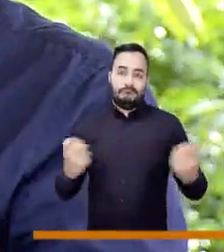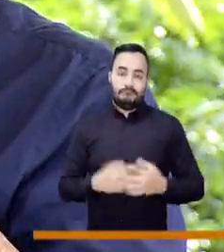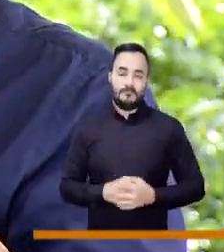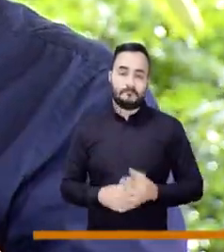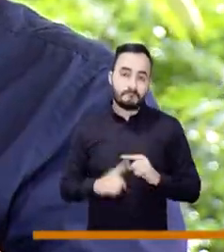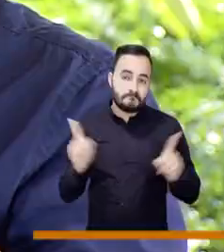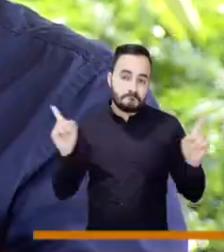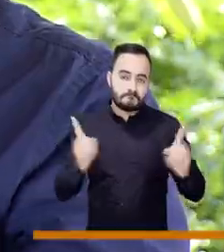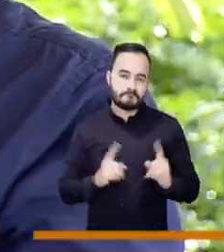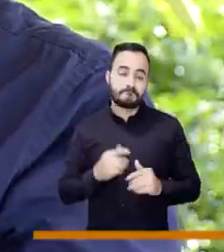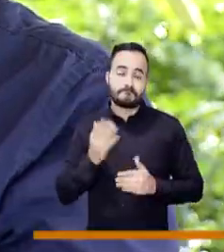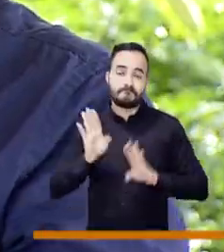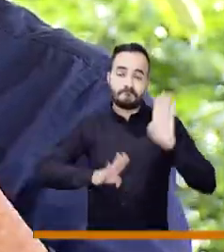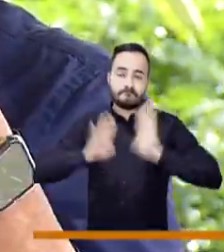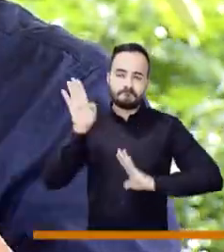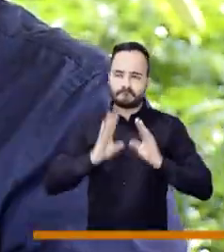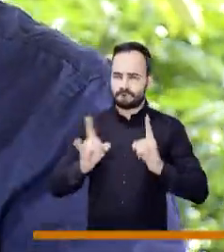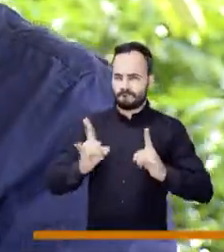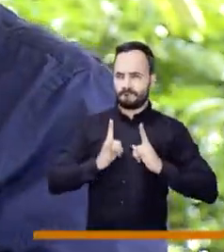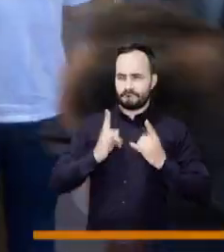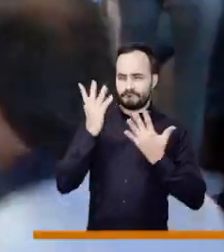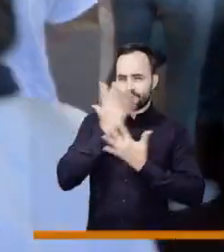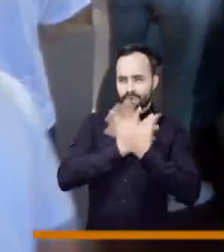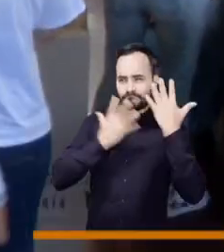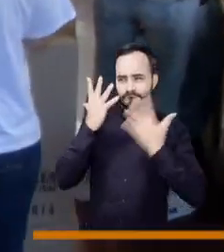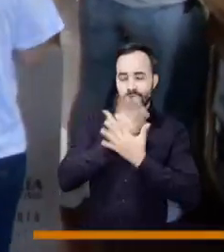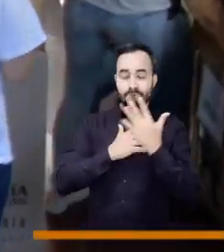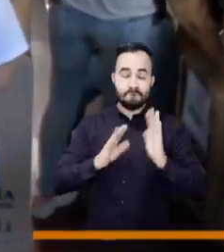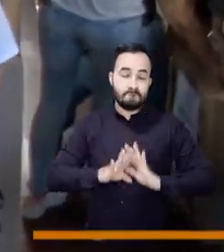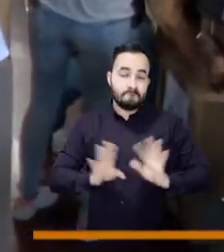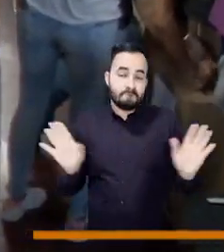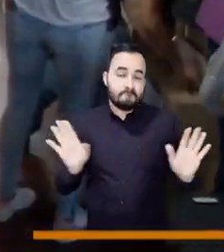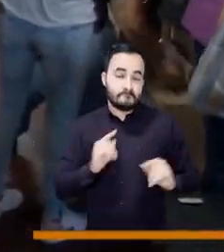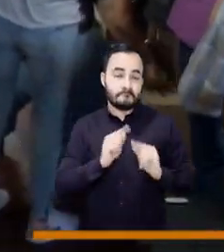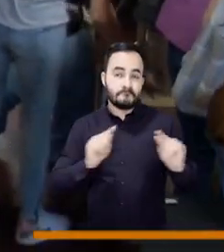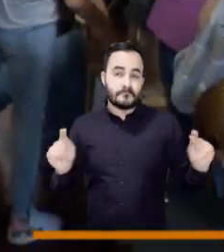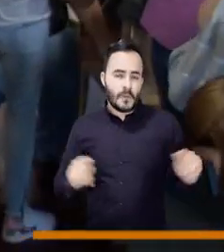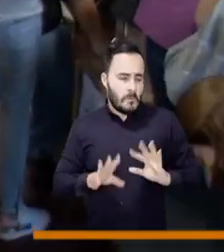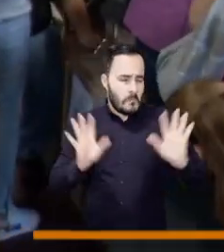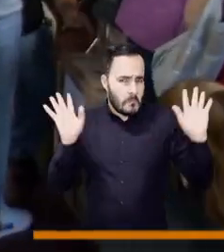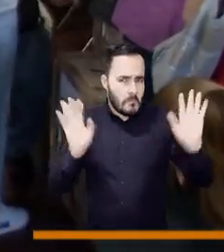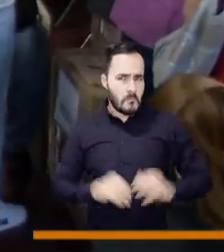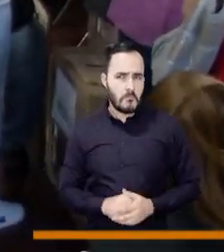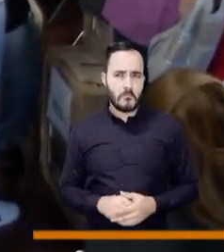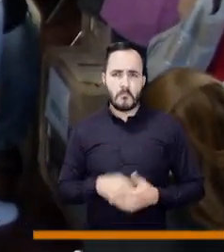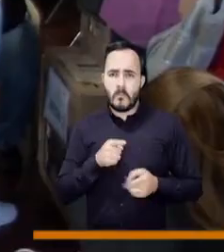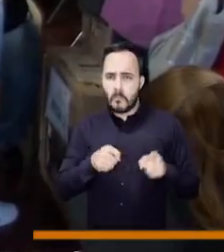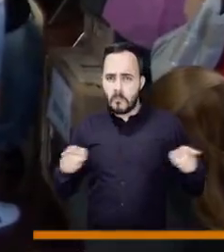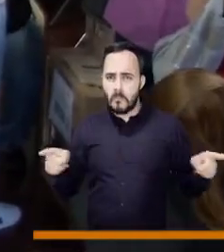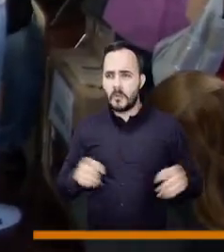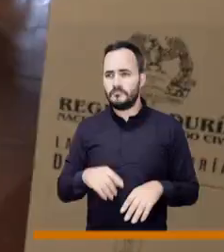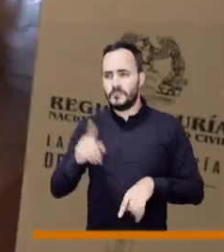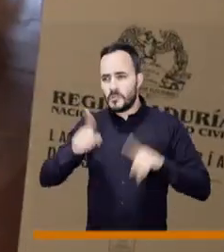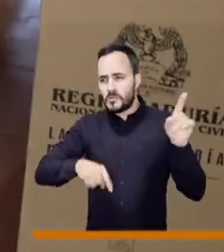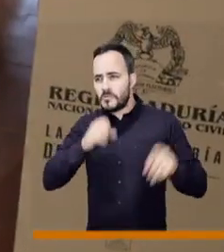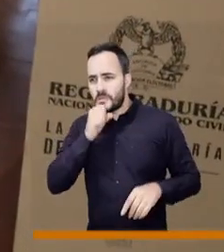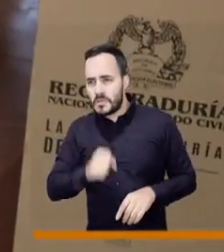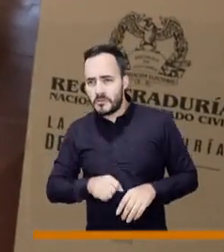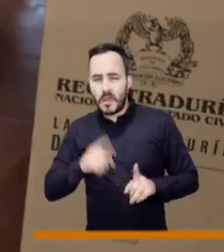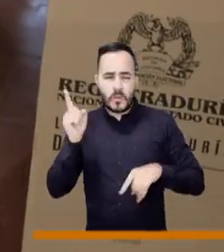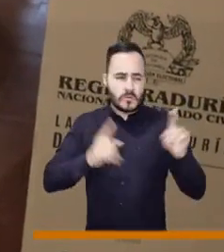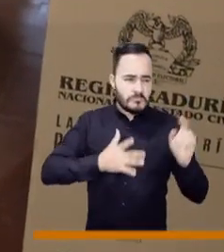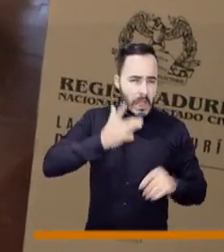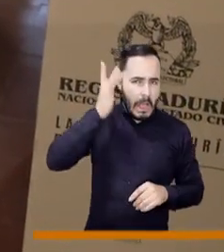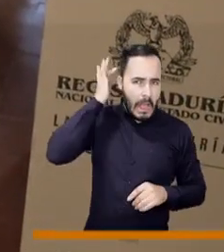también el elector a veces se confunde mucho y toda la cosa. Pero bueno, hay de todo, hombres, mujeres, unos más